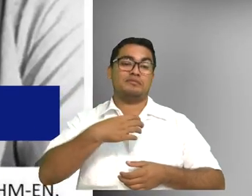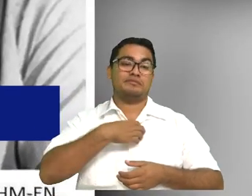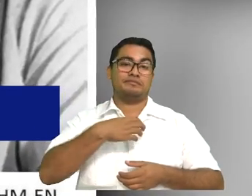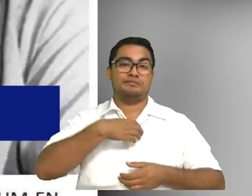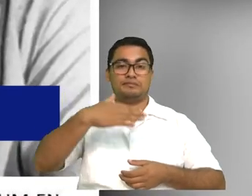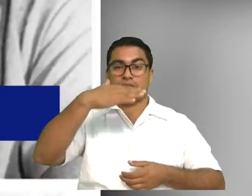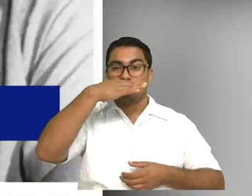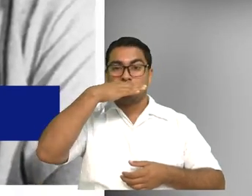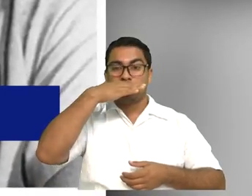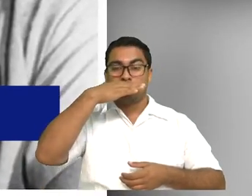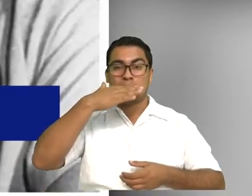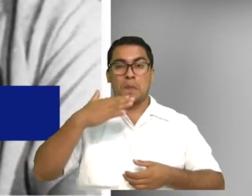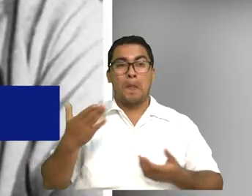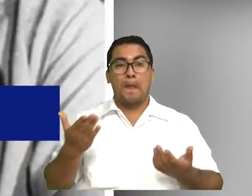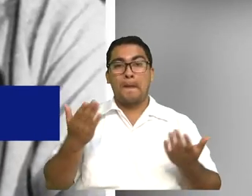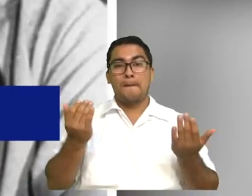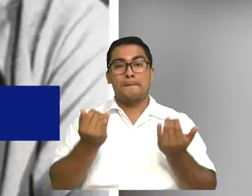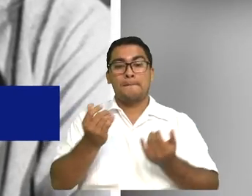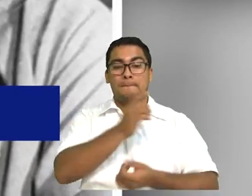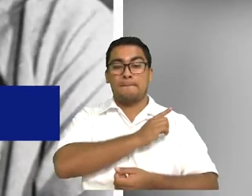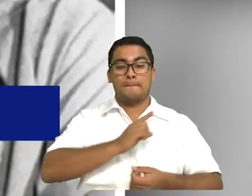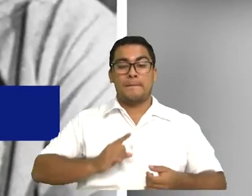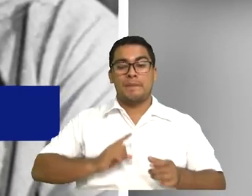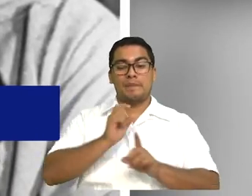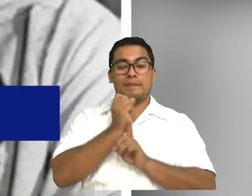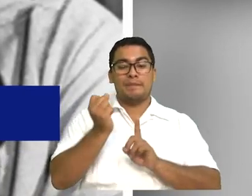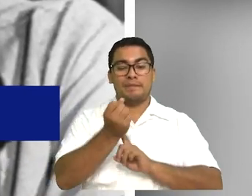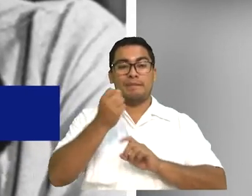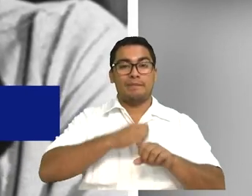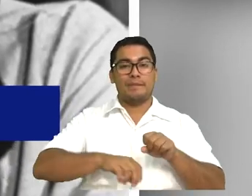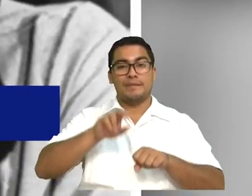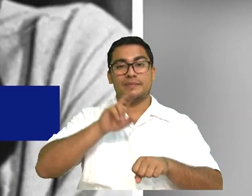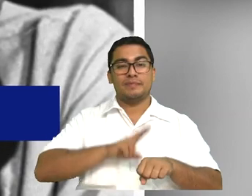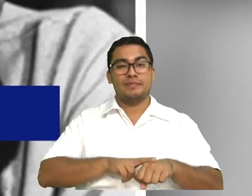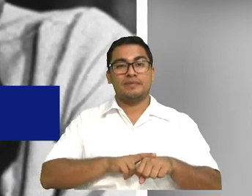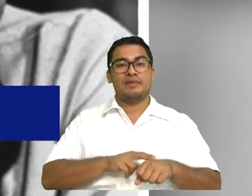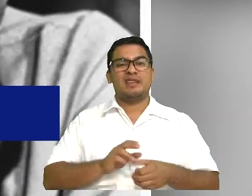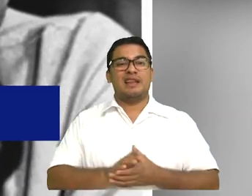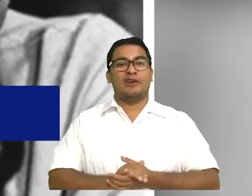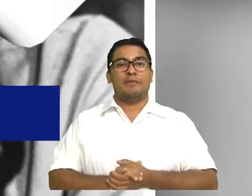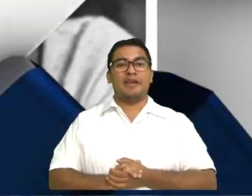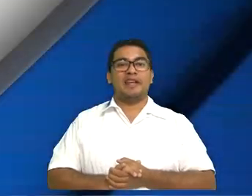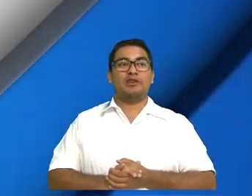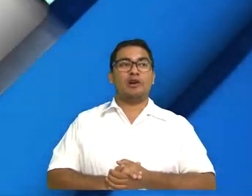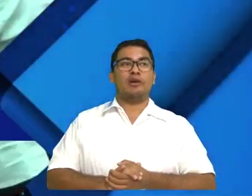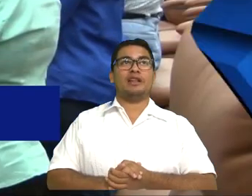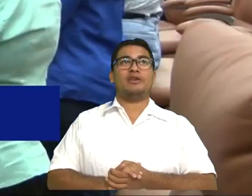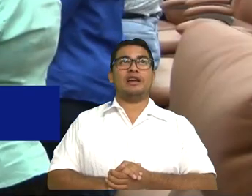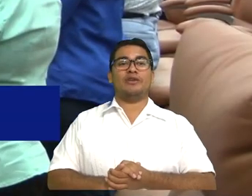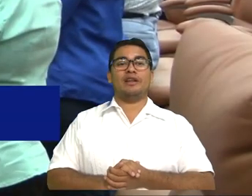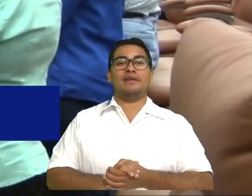del FSLN y diputado ante la Asamblea Nacional.